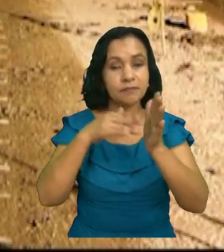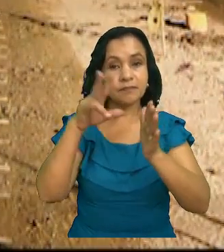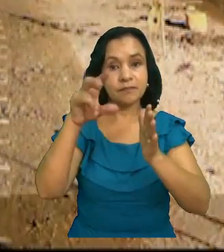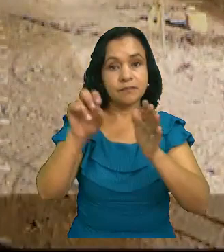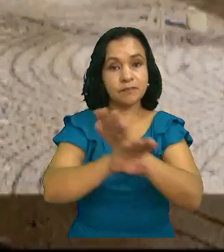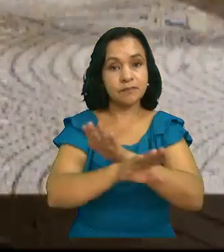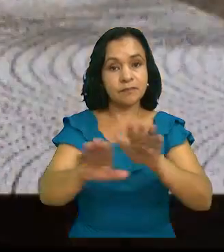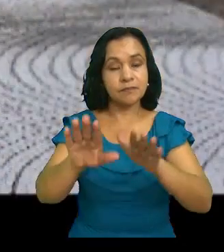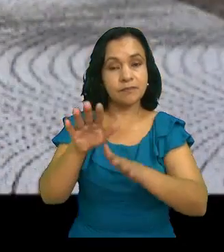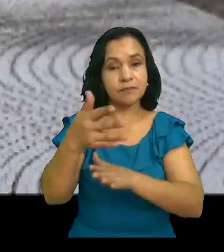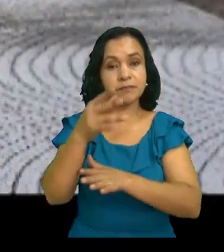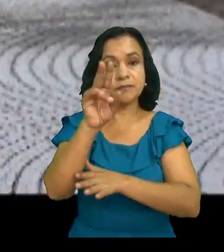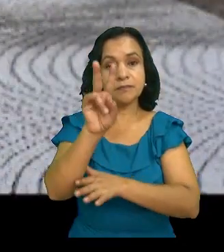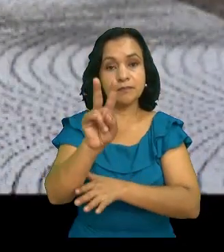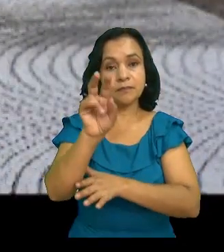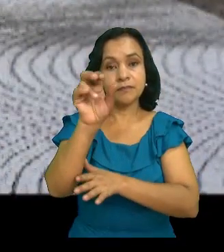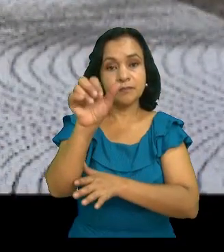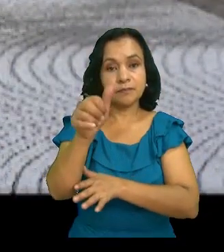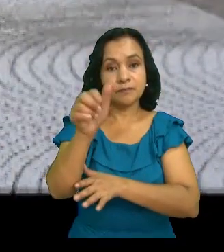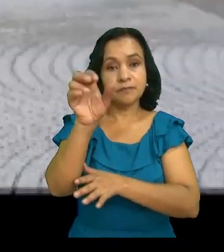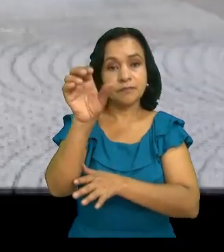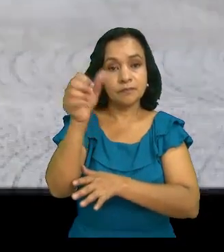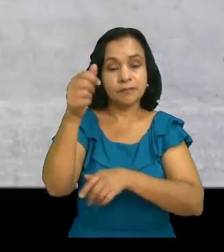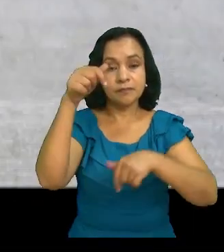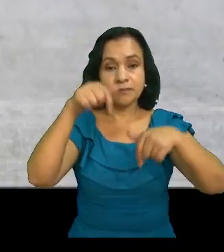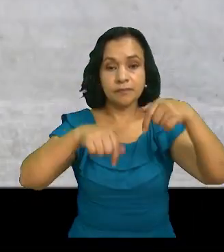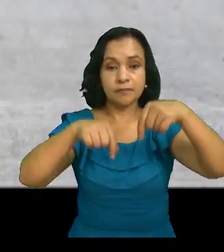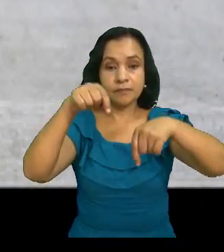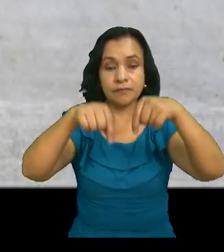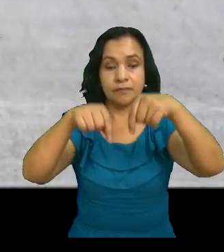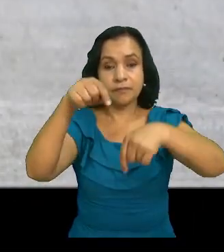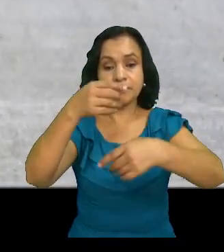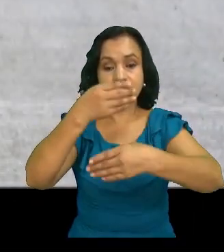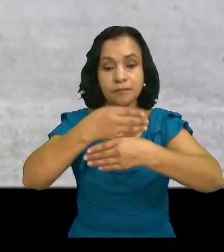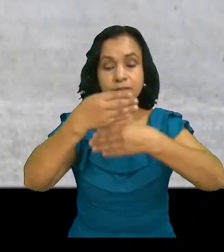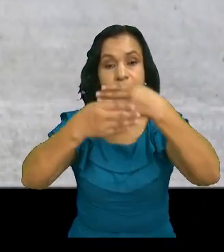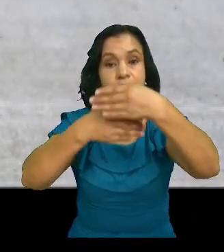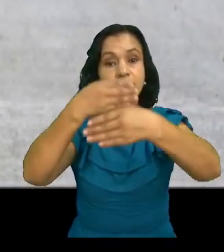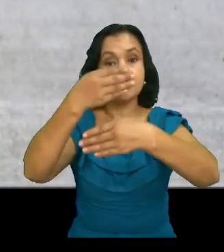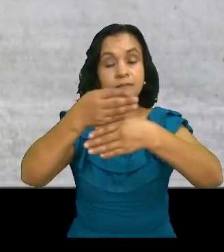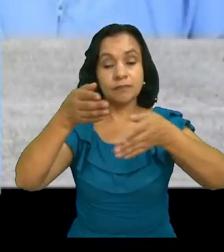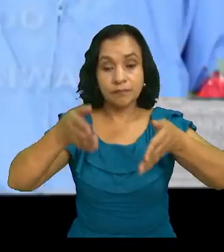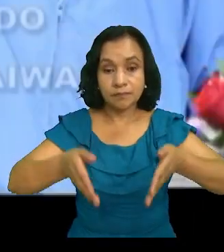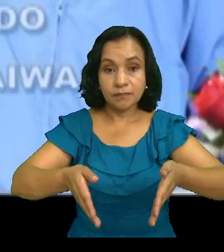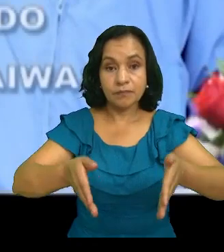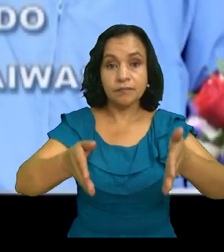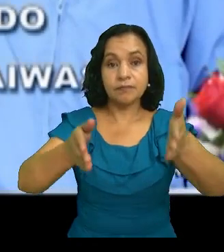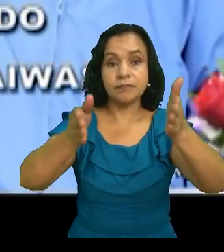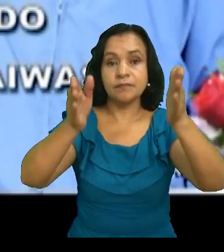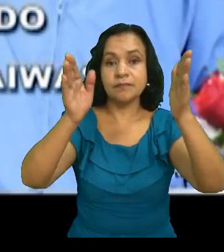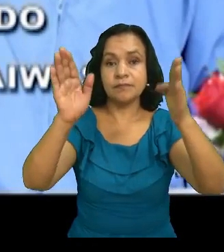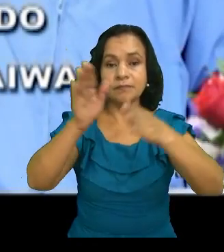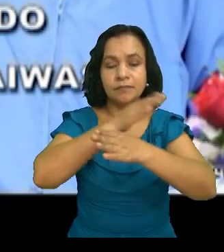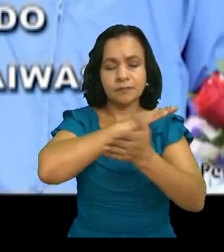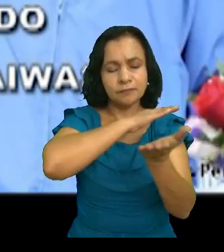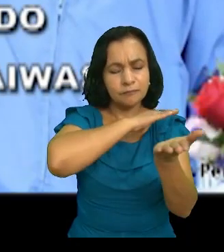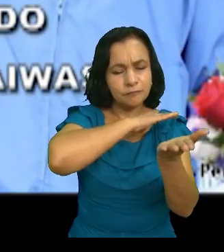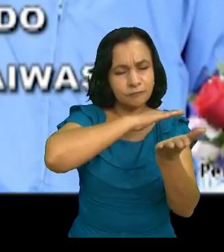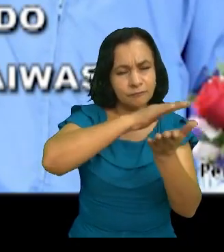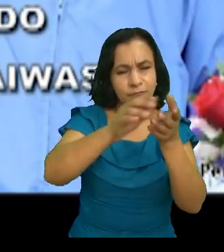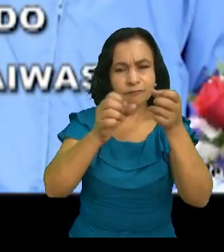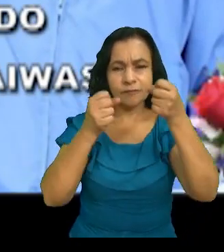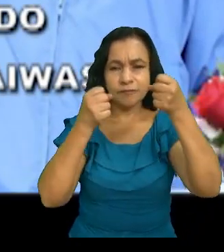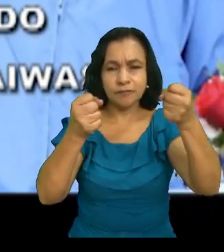aproximadamente 266 kilómetros de construcción de carreteras todas ellas en concreto hidráulico,